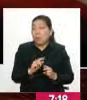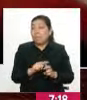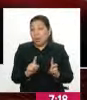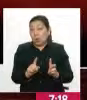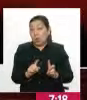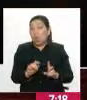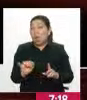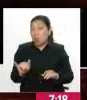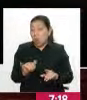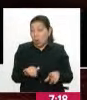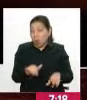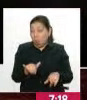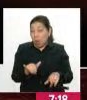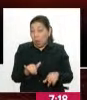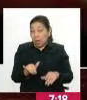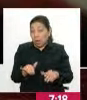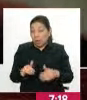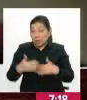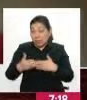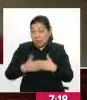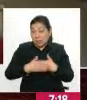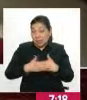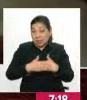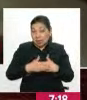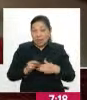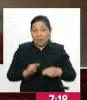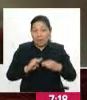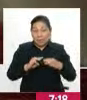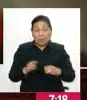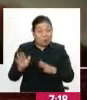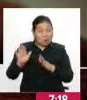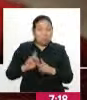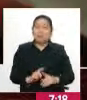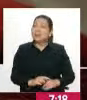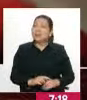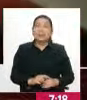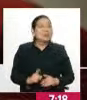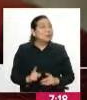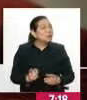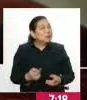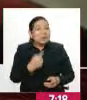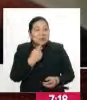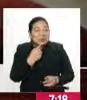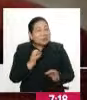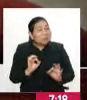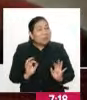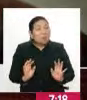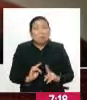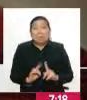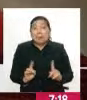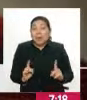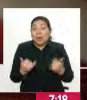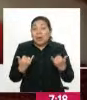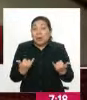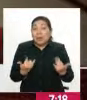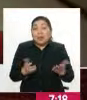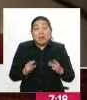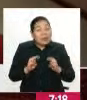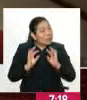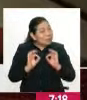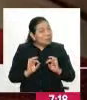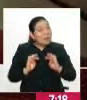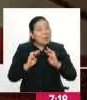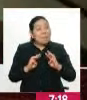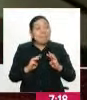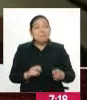igual genere tsunami y de pronto muy cerca al mar? No, la experiencia nos dice que no. El epicentro, perfecto. Del sismo tiene que estar en el mar.